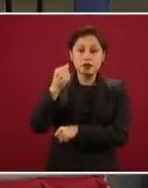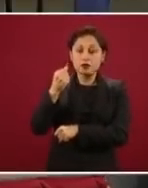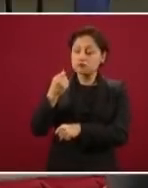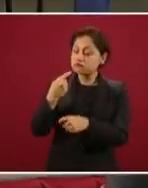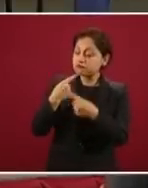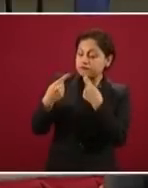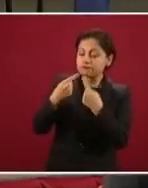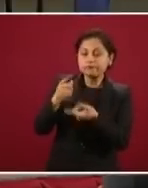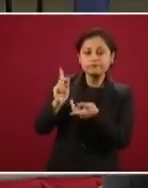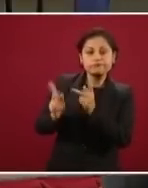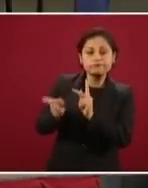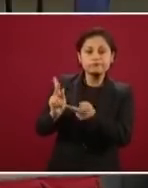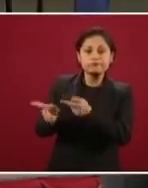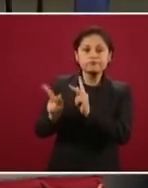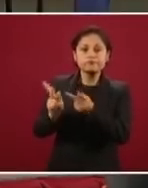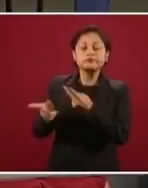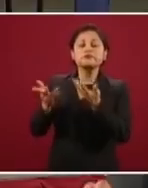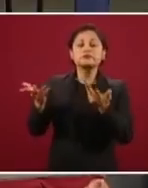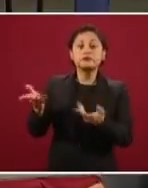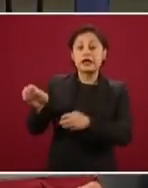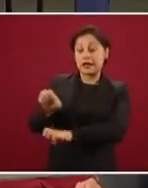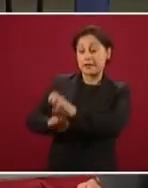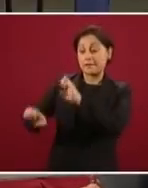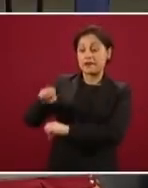estaba mal microsoft